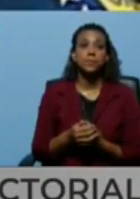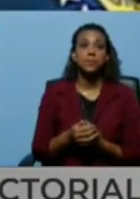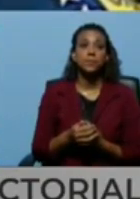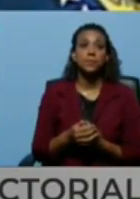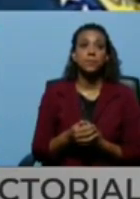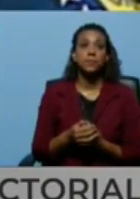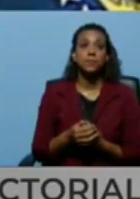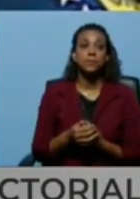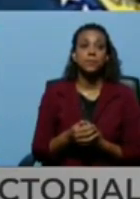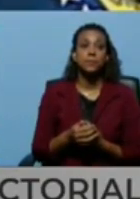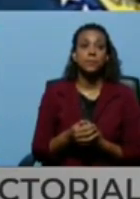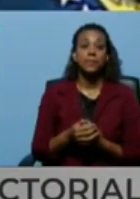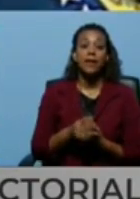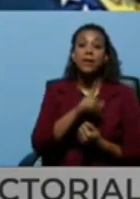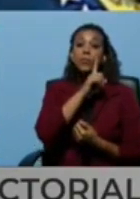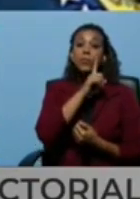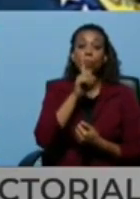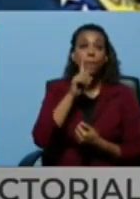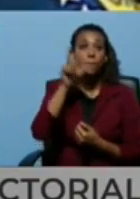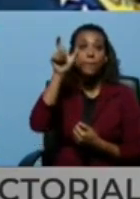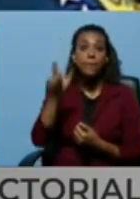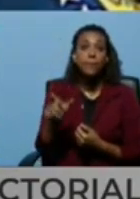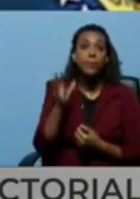Esa muchacha recibe el nombre.